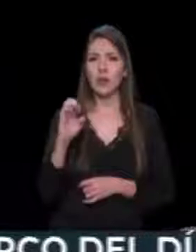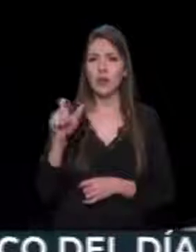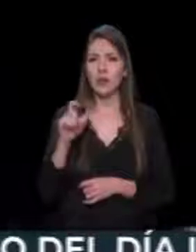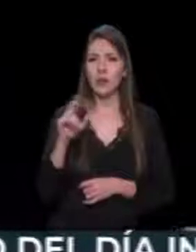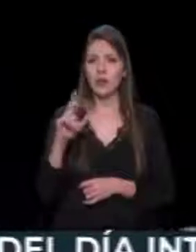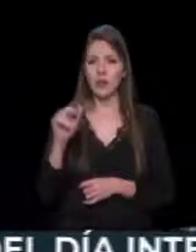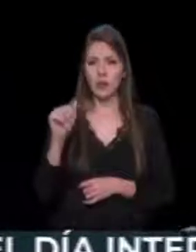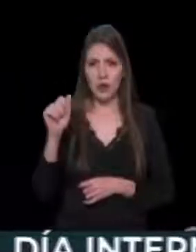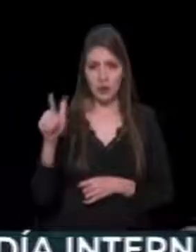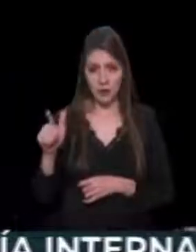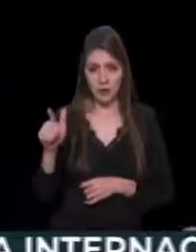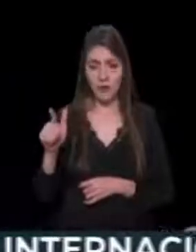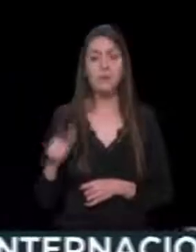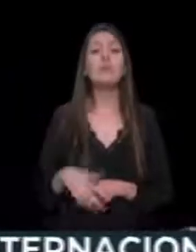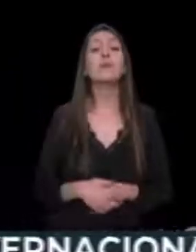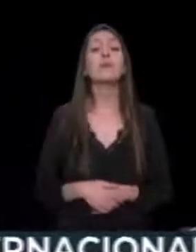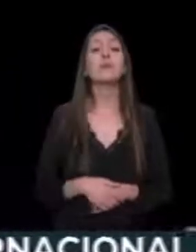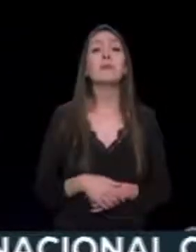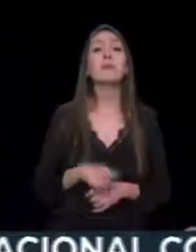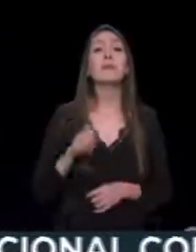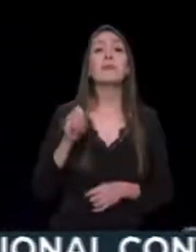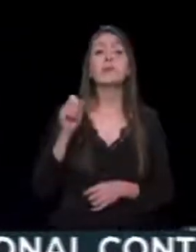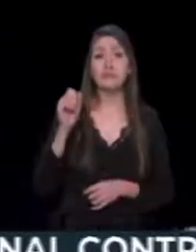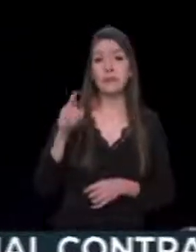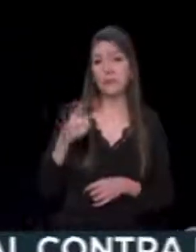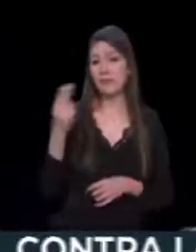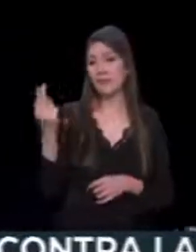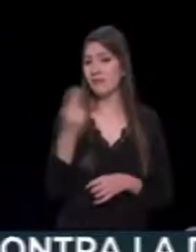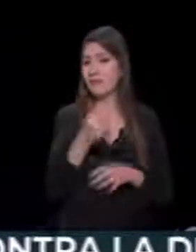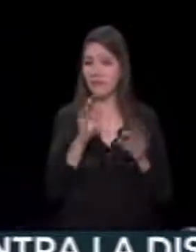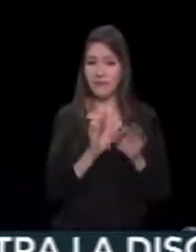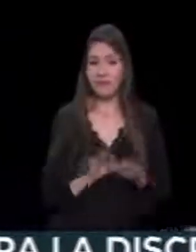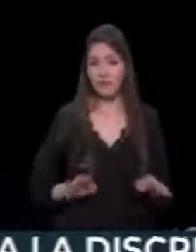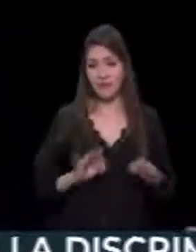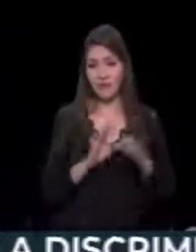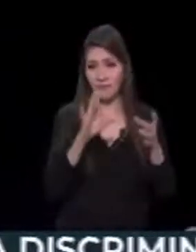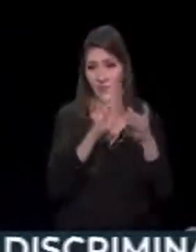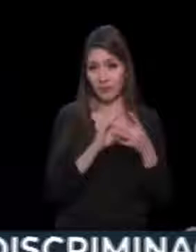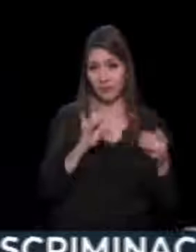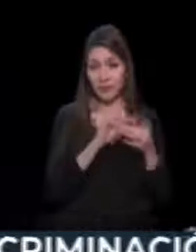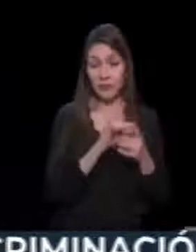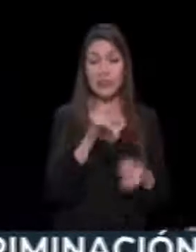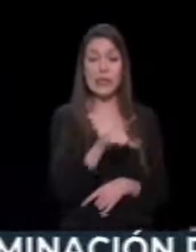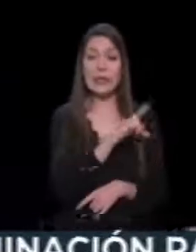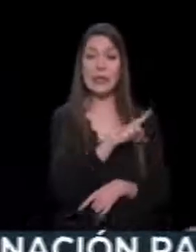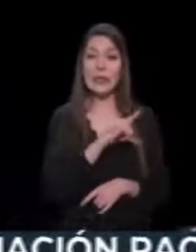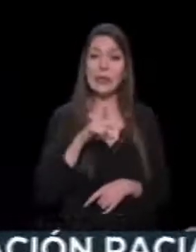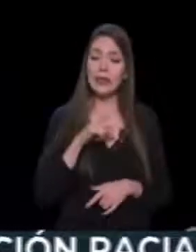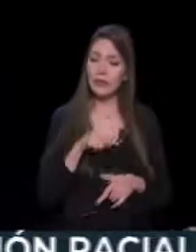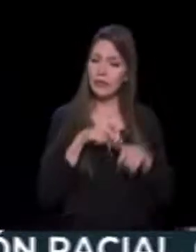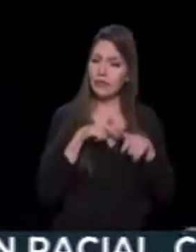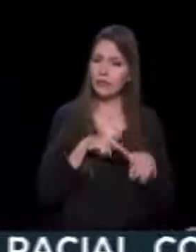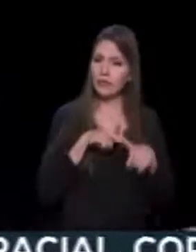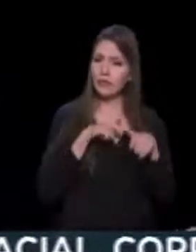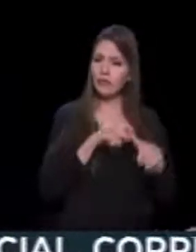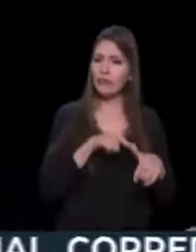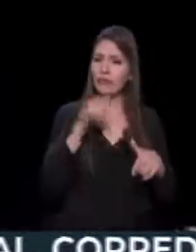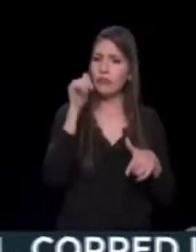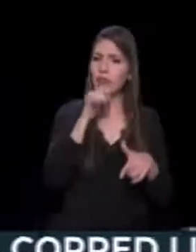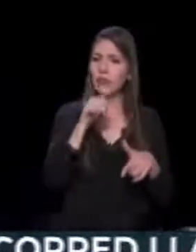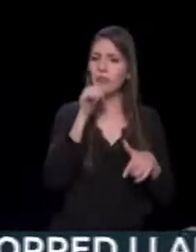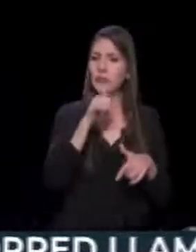muy importante señalar que de alguna manera lo que se debe preservar siempre es el bien